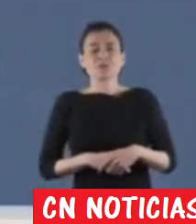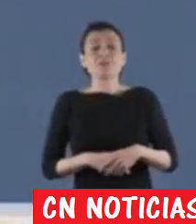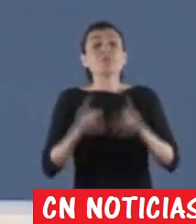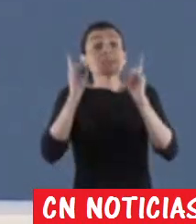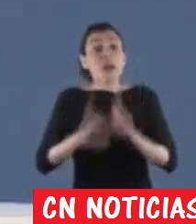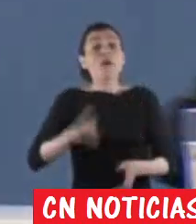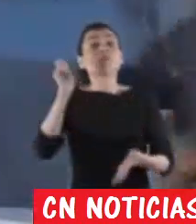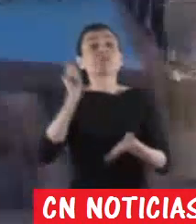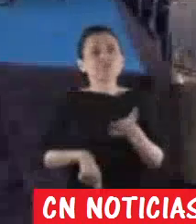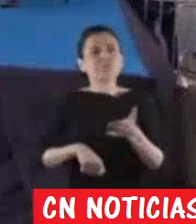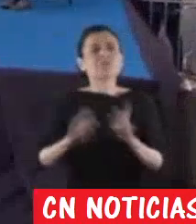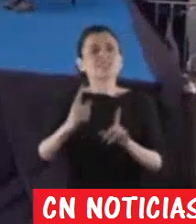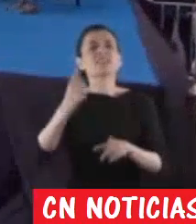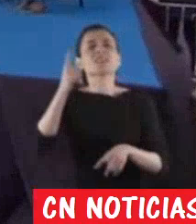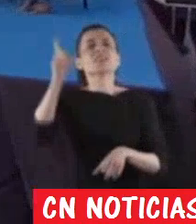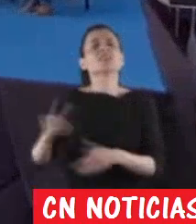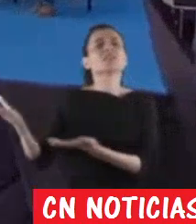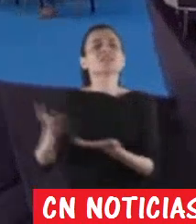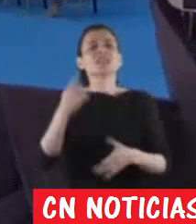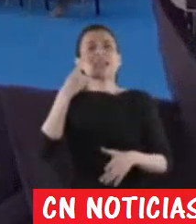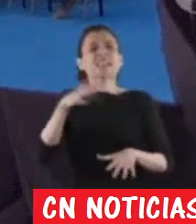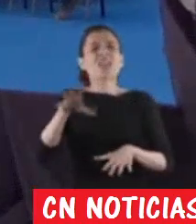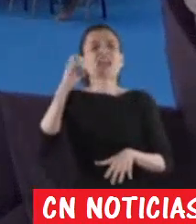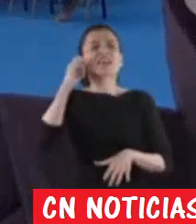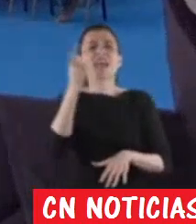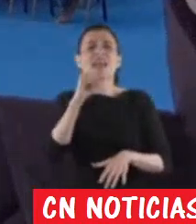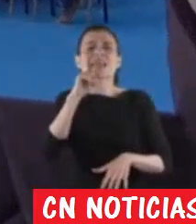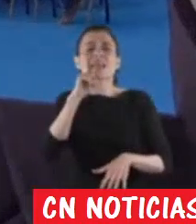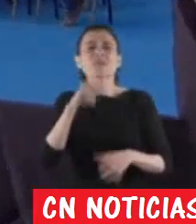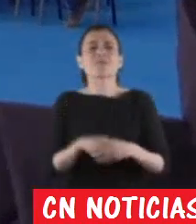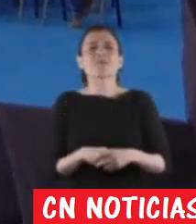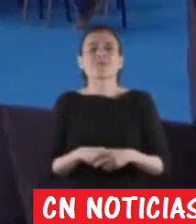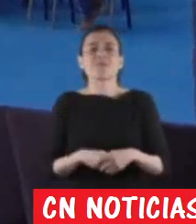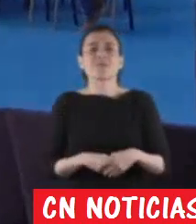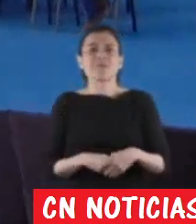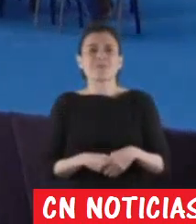Firmará seguidamente el intendente municipal de Morón, Lucas Gui.